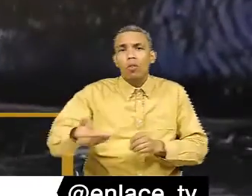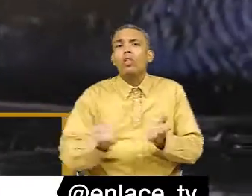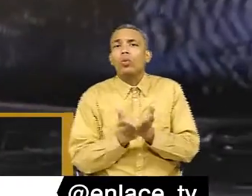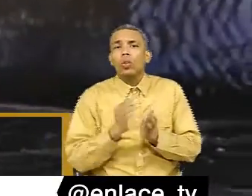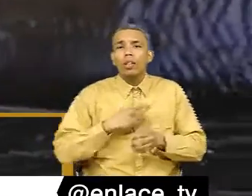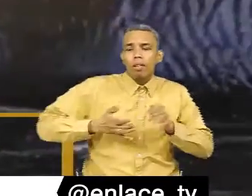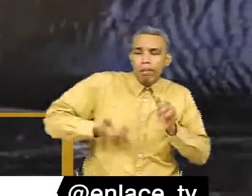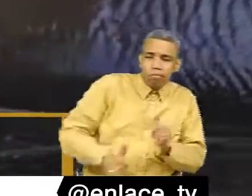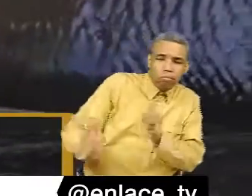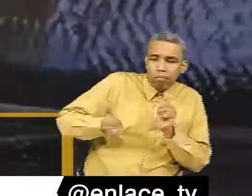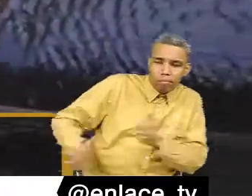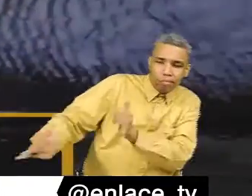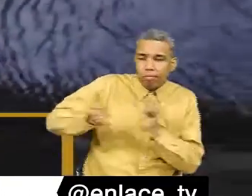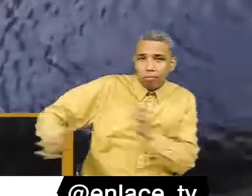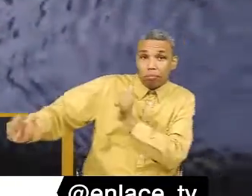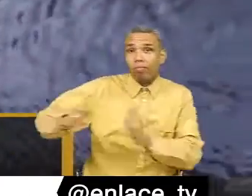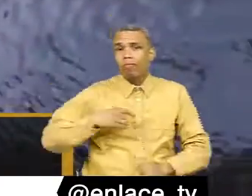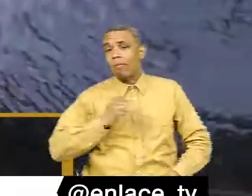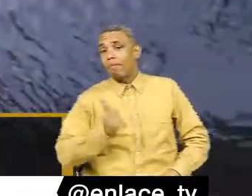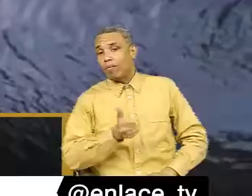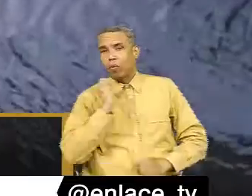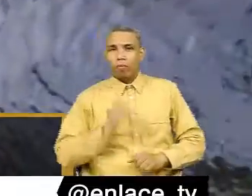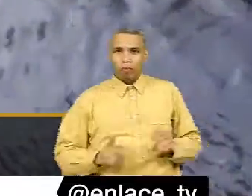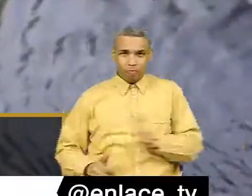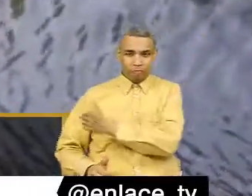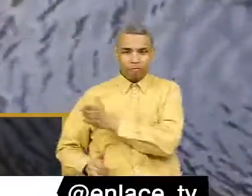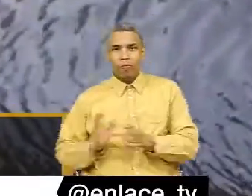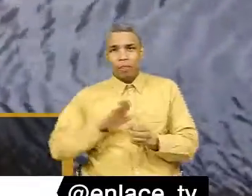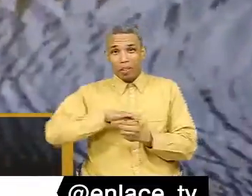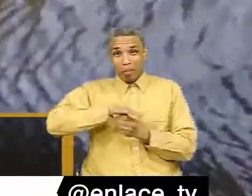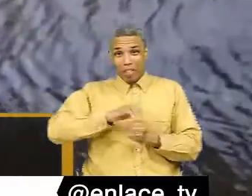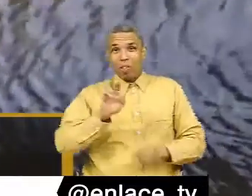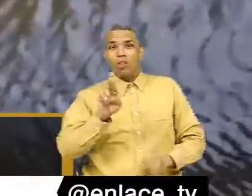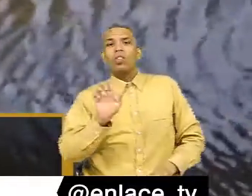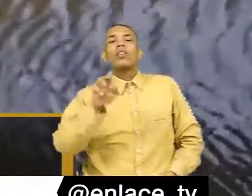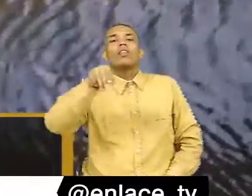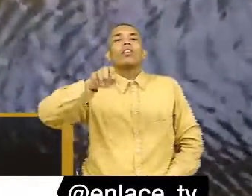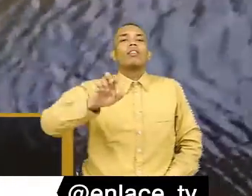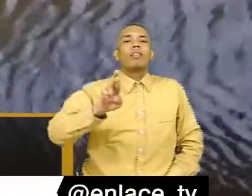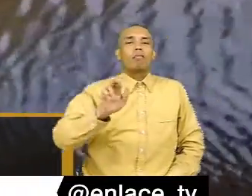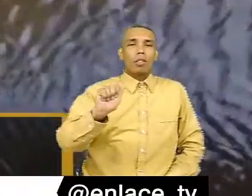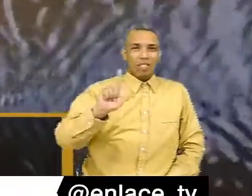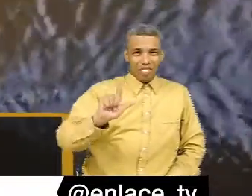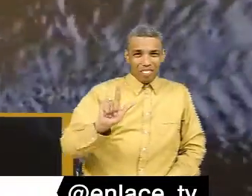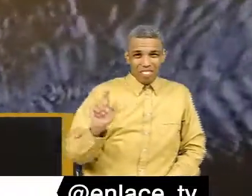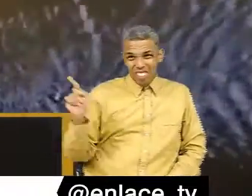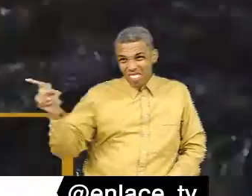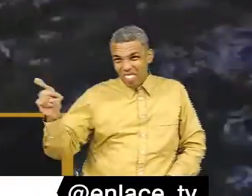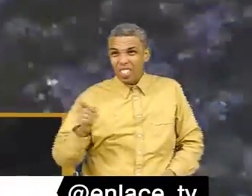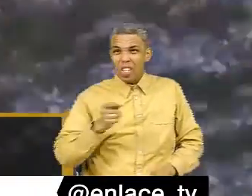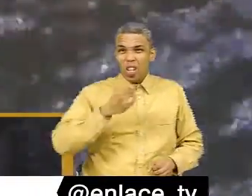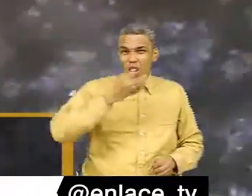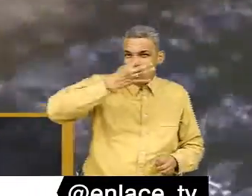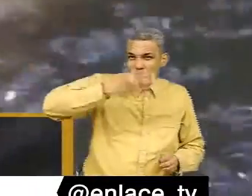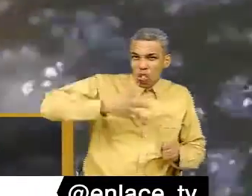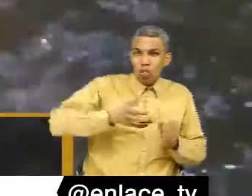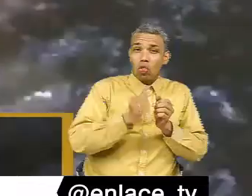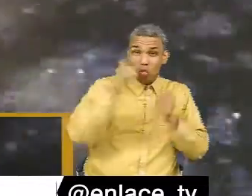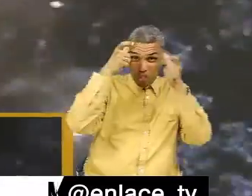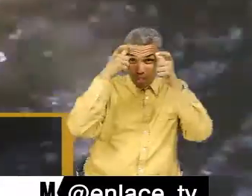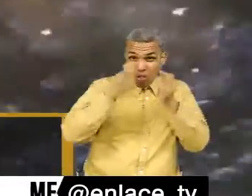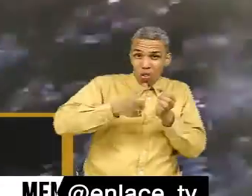el barrio Ramaral, la comunidad hace un llamado a autoridades ambientales, pues sigue cayendo al caño del sector excremento de vacas que llegan al matadero